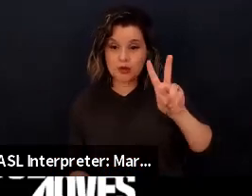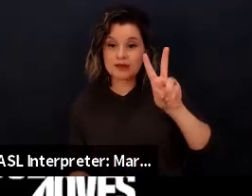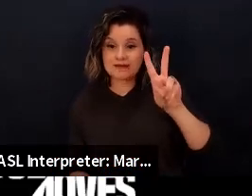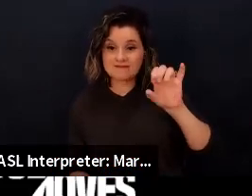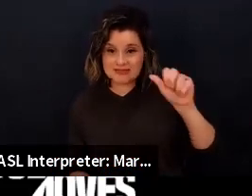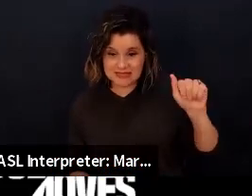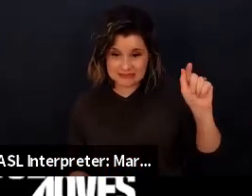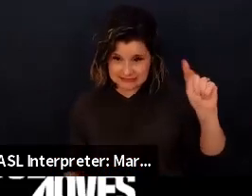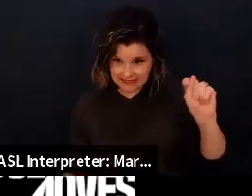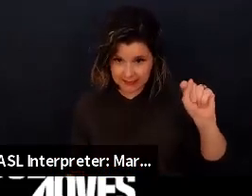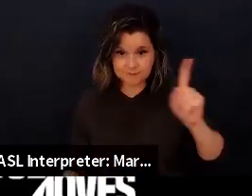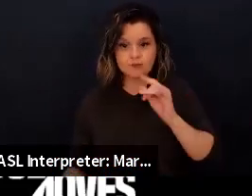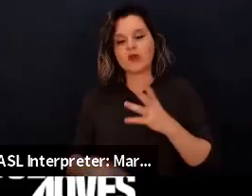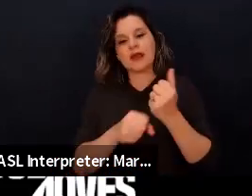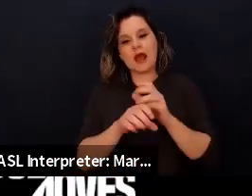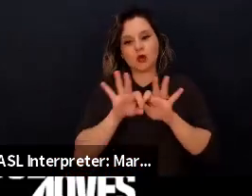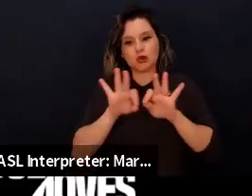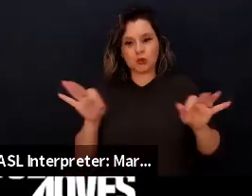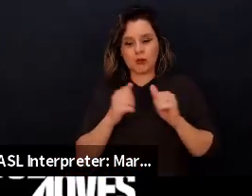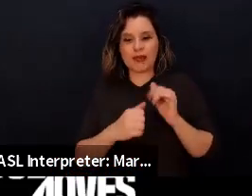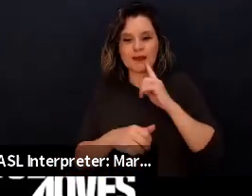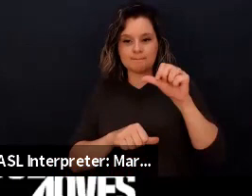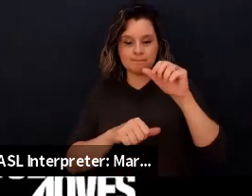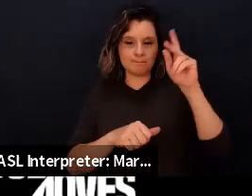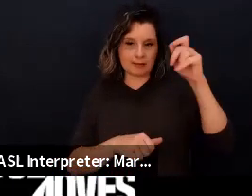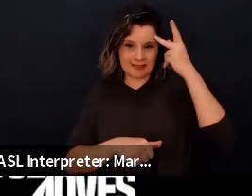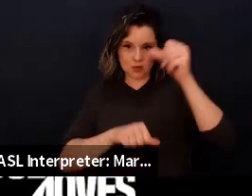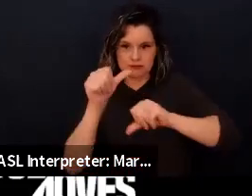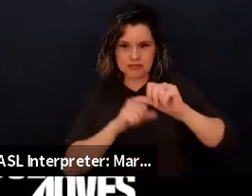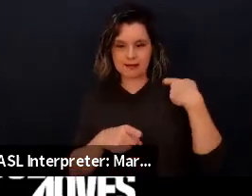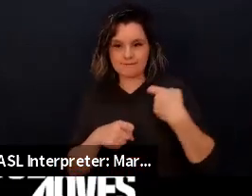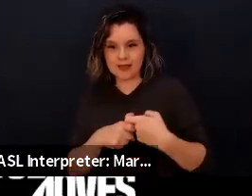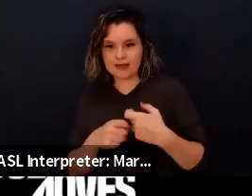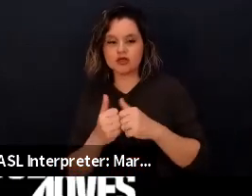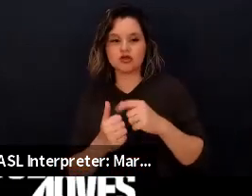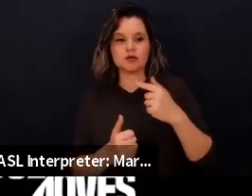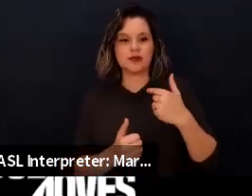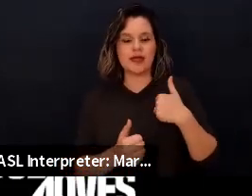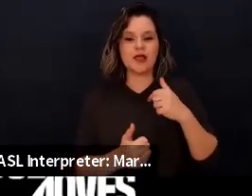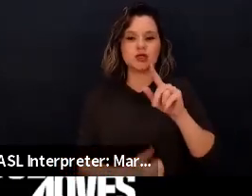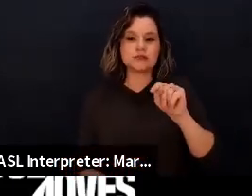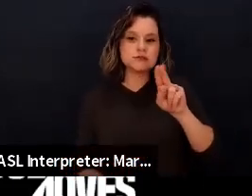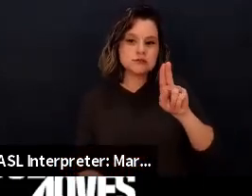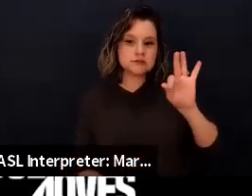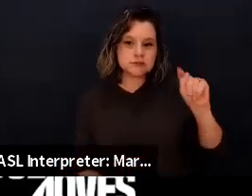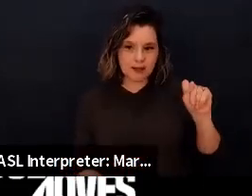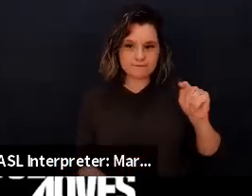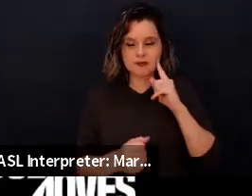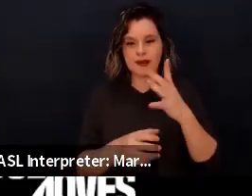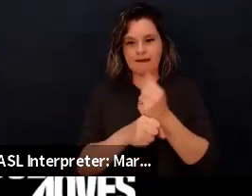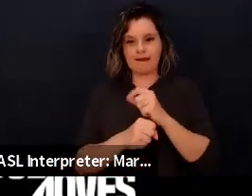su licenciatura en Ciencias Políticas y Españolas de la Universidad de Tufts y obtuvo su título de abogada